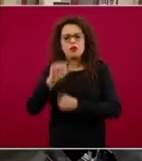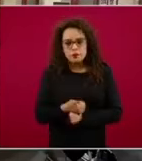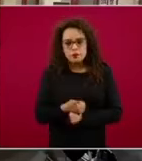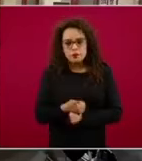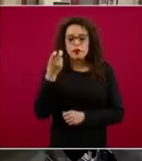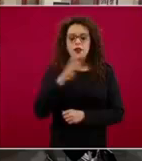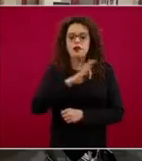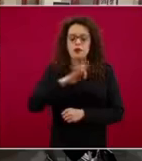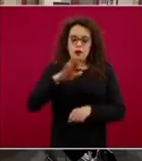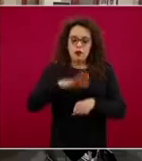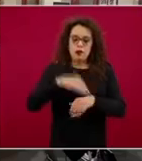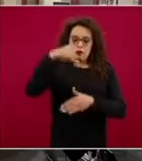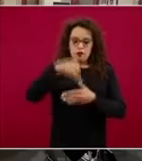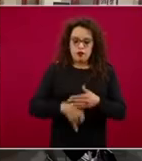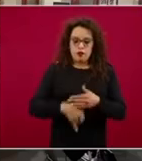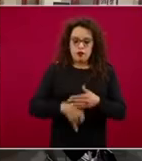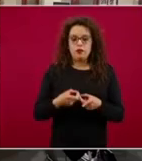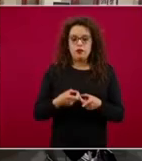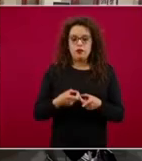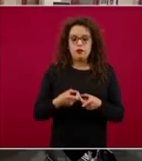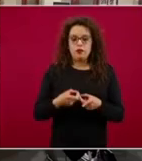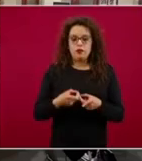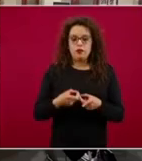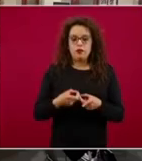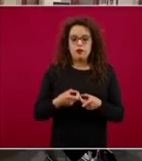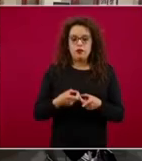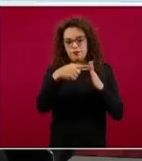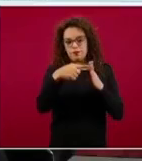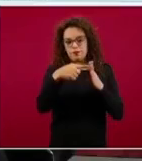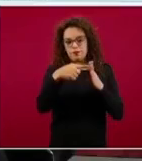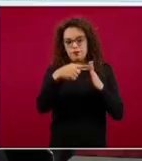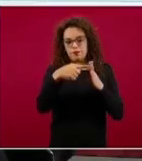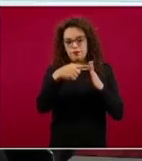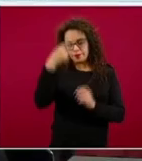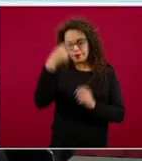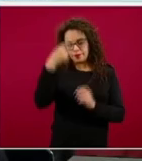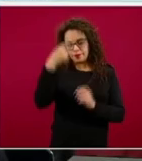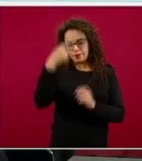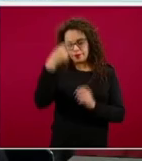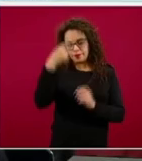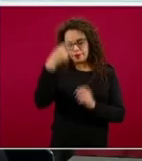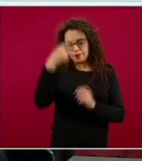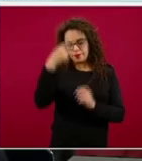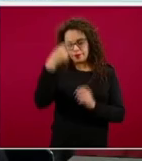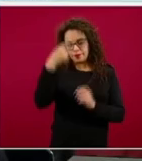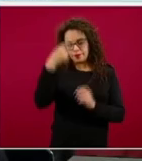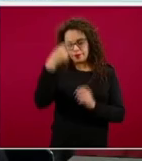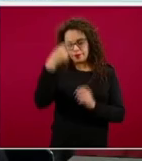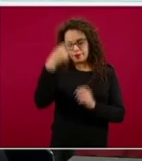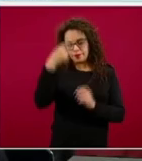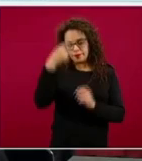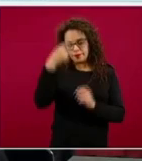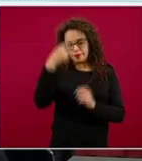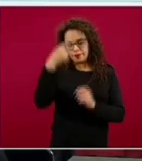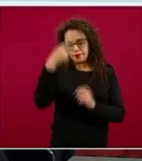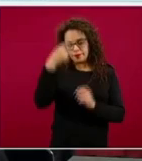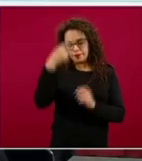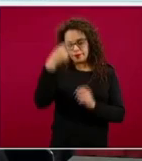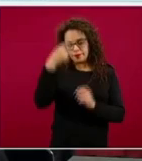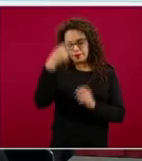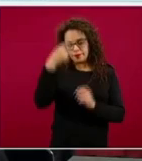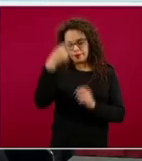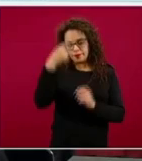salud de todas las indicaciones que se han dado para la prevención de enfermedad respiratoria aguda. Y después